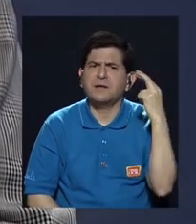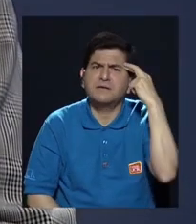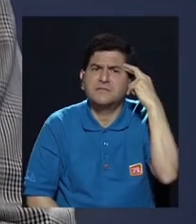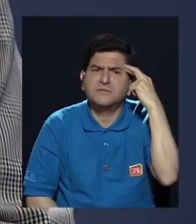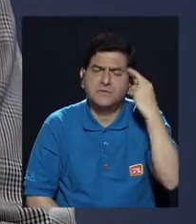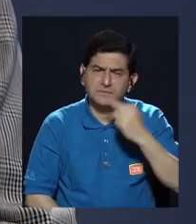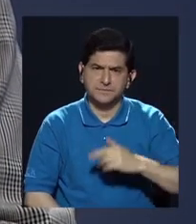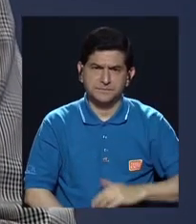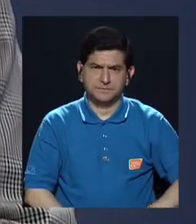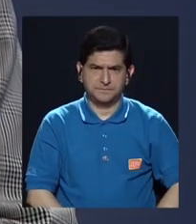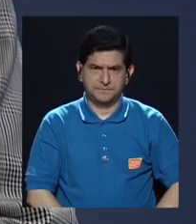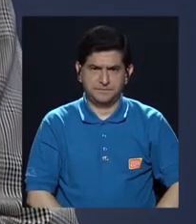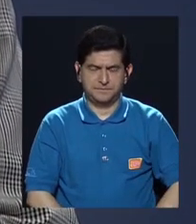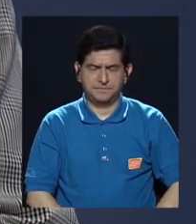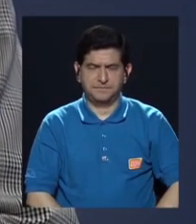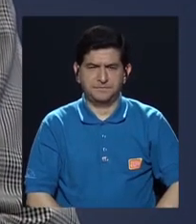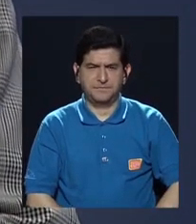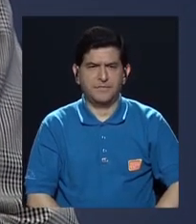Porque es,